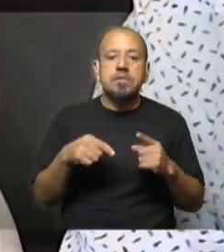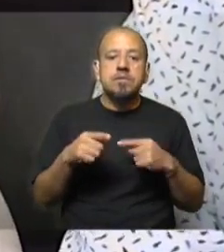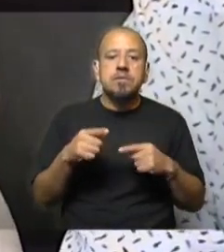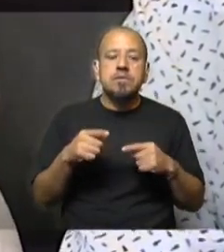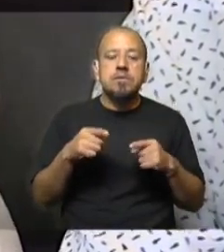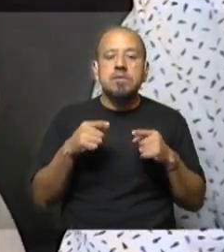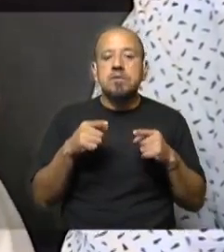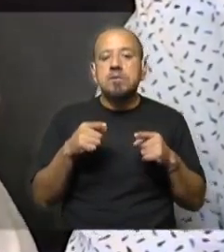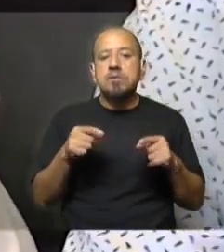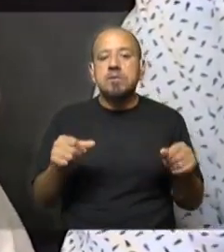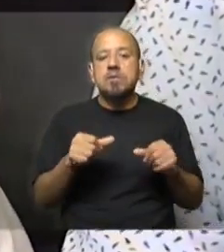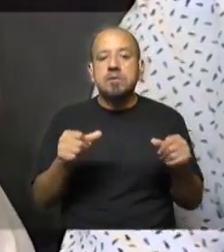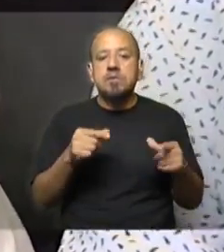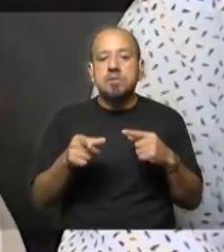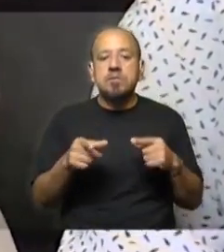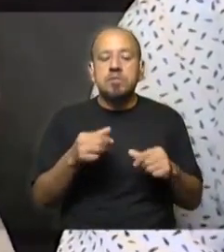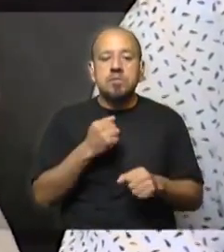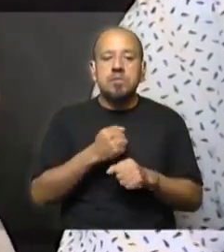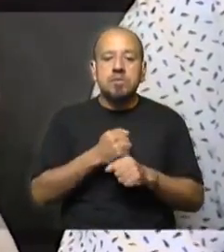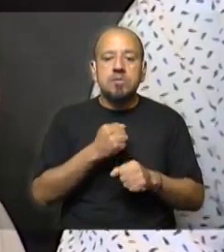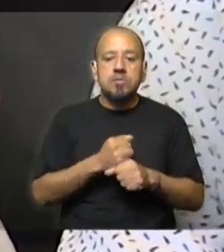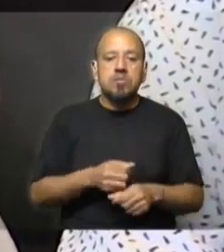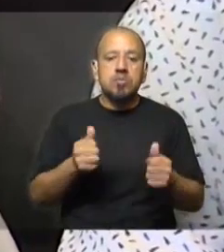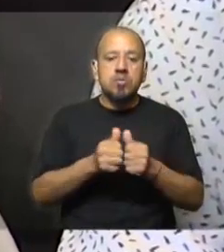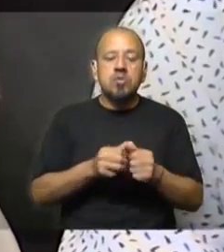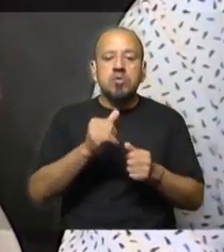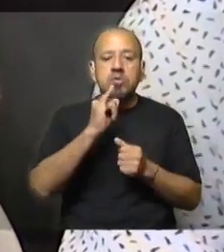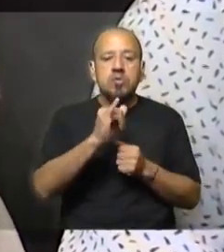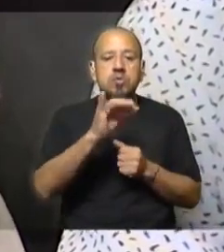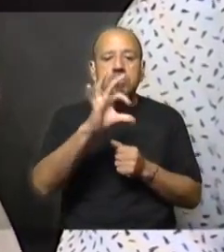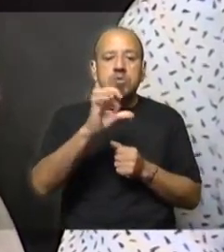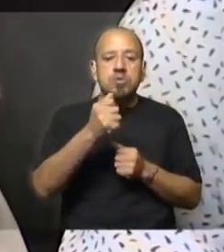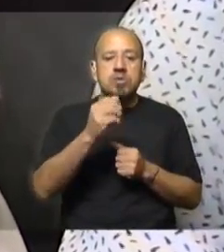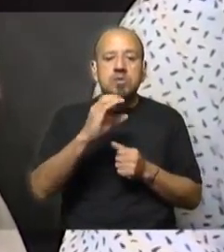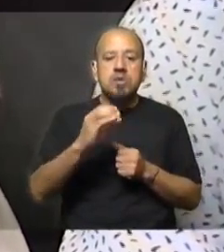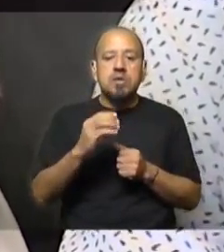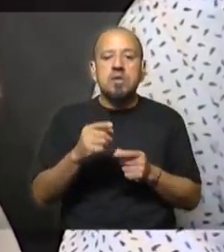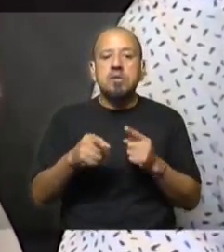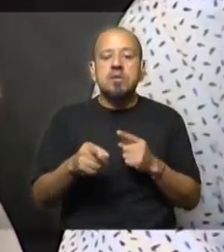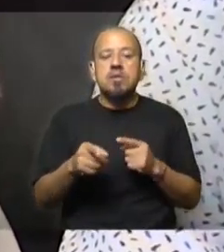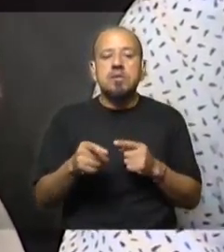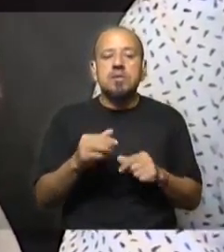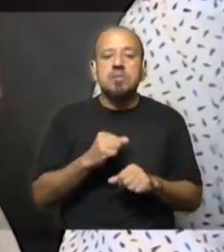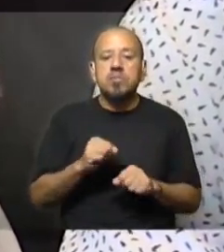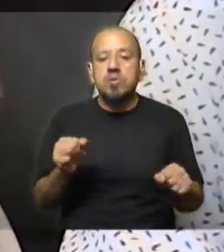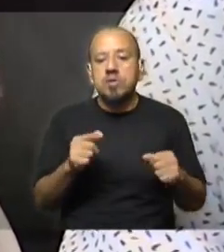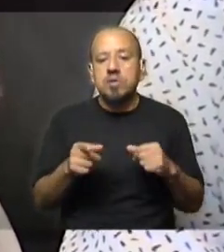tomamos su testimonio y nos pusimos a trabajar junto a Isaac para darle forma y preservar del